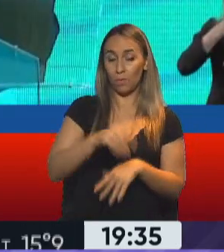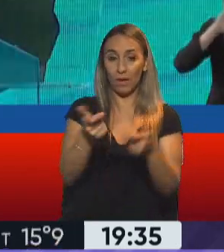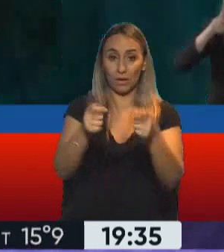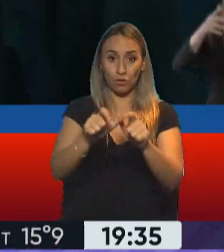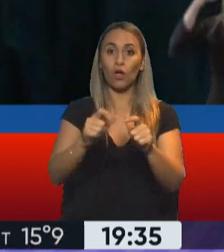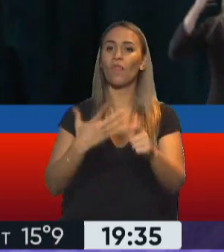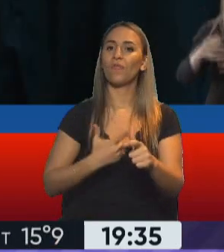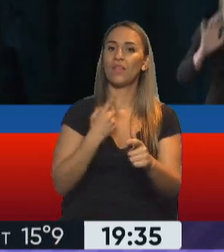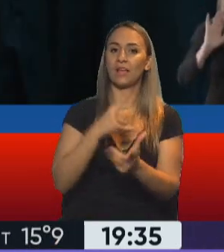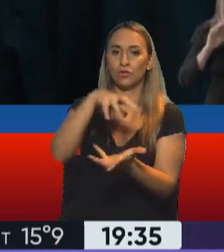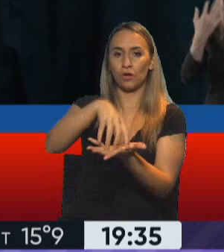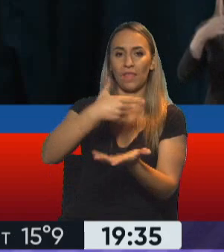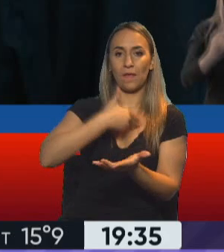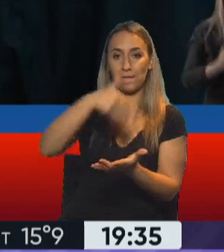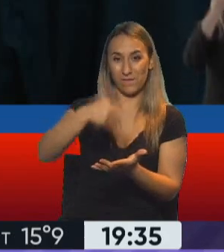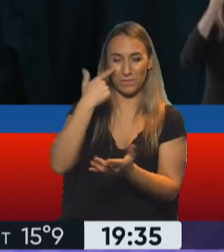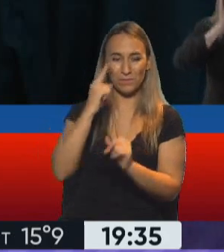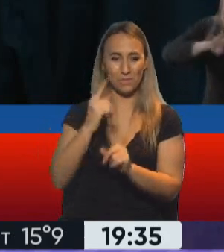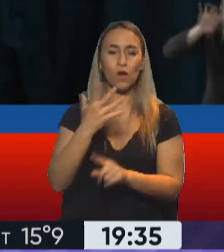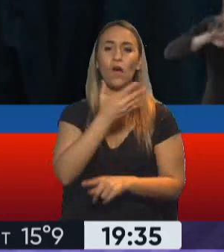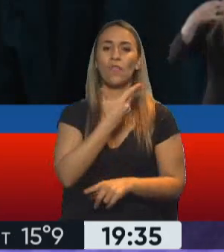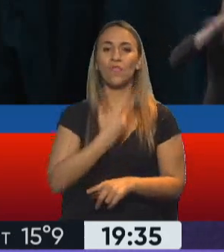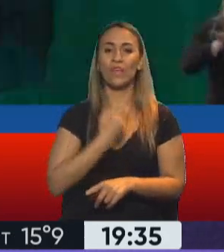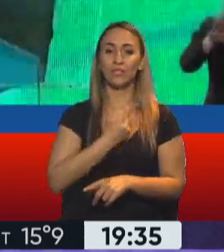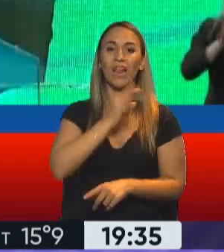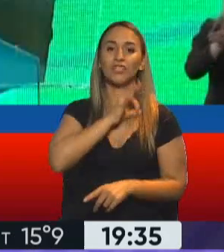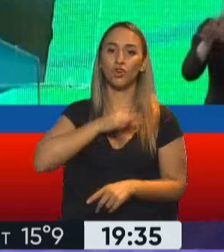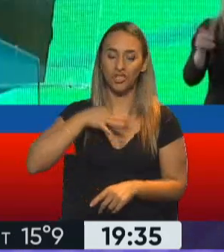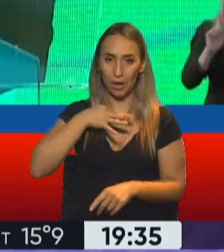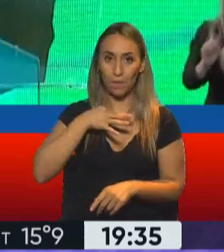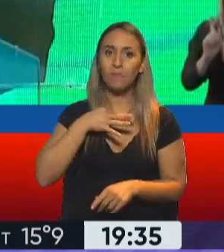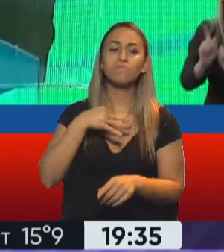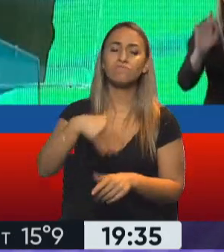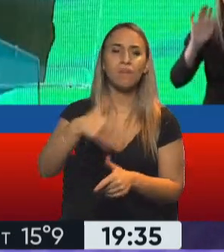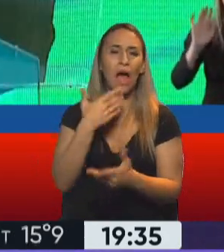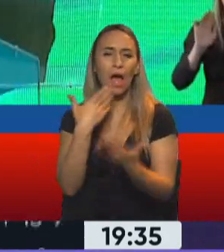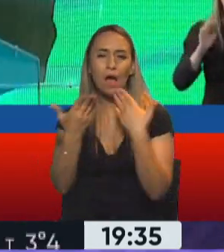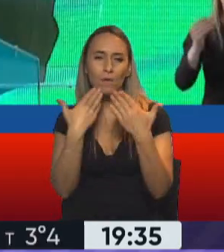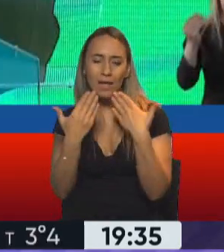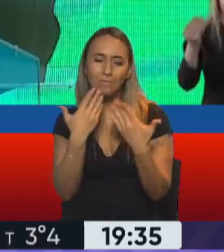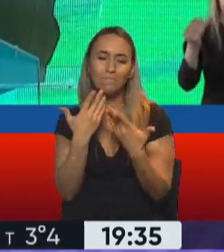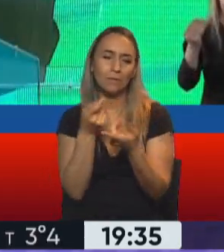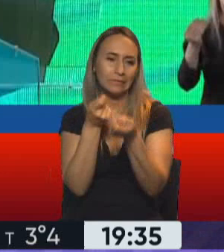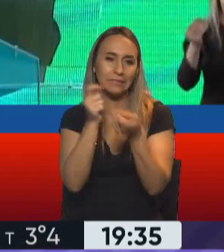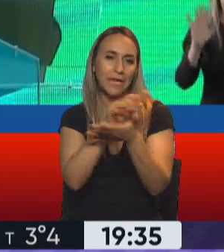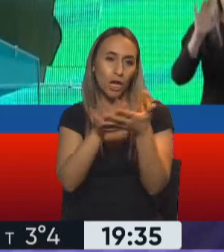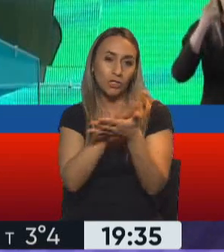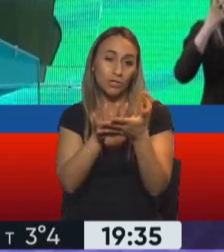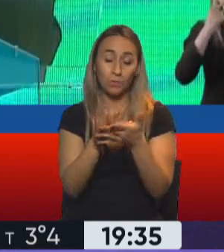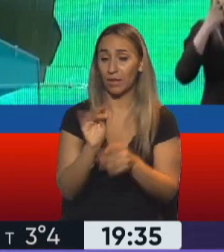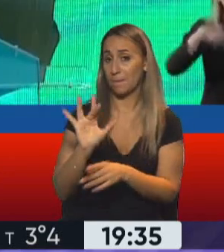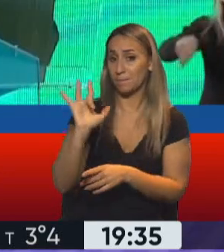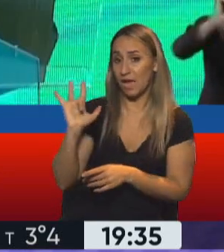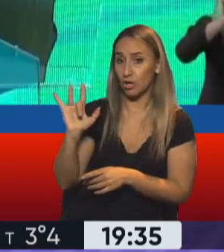Monetario Internacional, Kristalina Georgieva, para hablar de la negociación con la Argentina, luego de que este miércoles endureciera